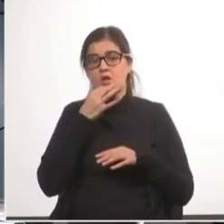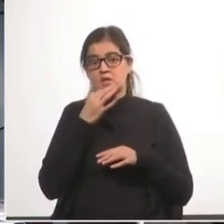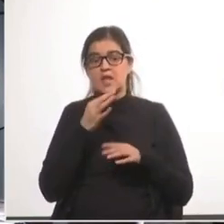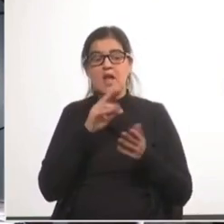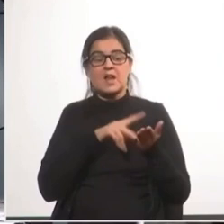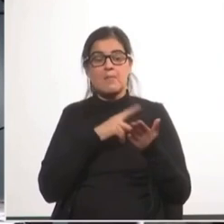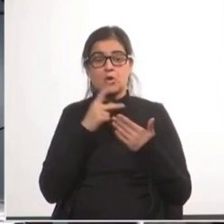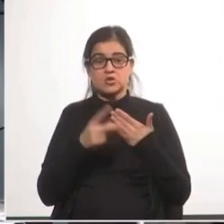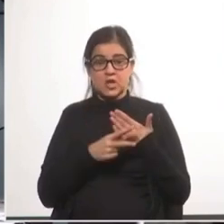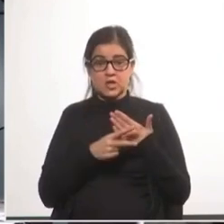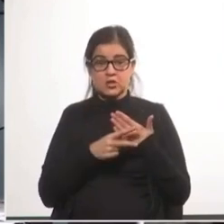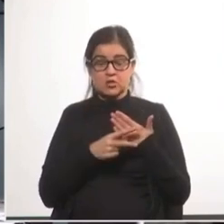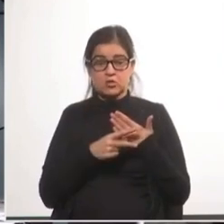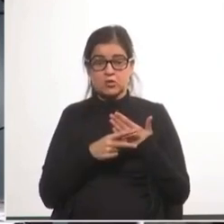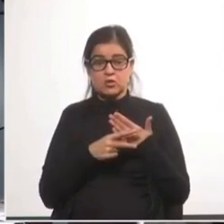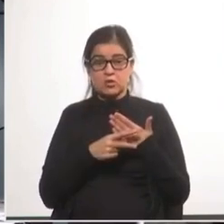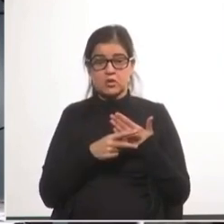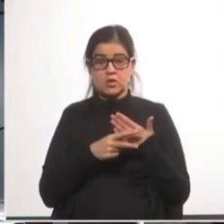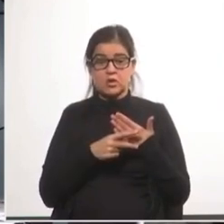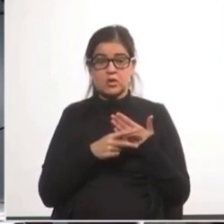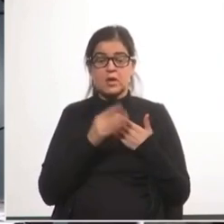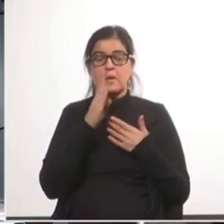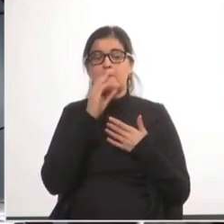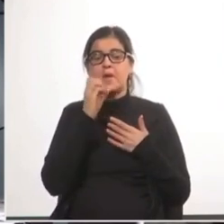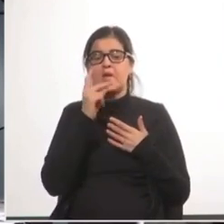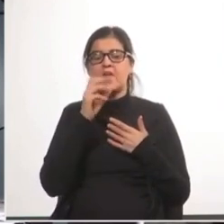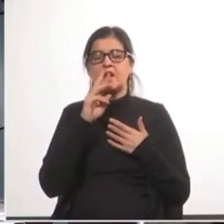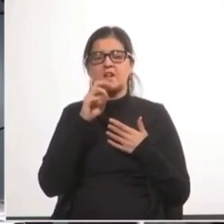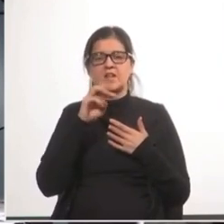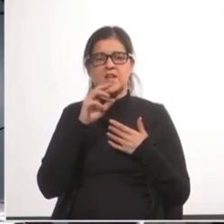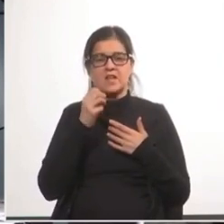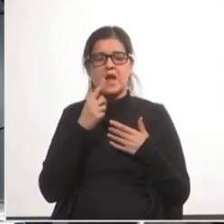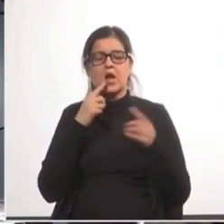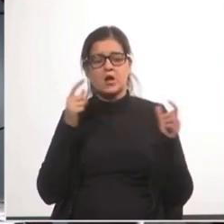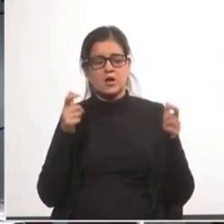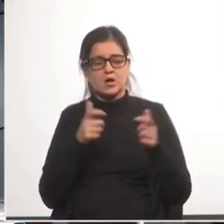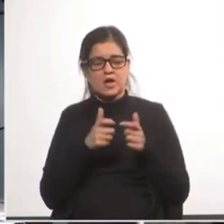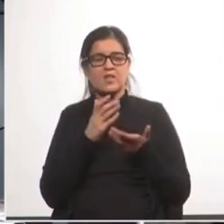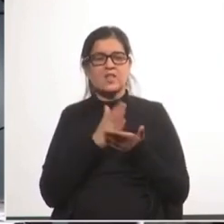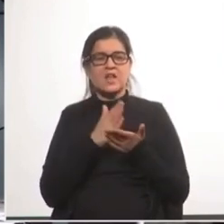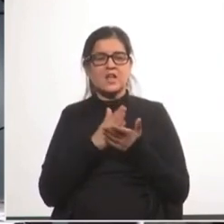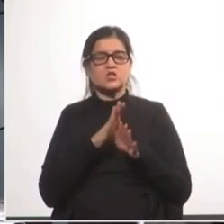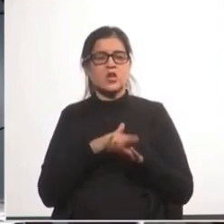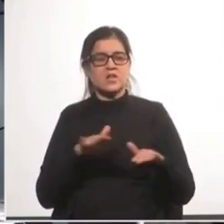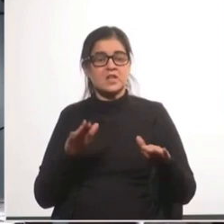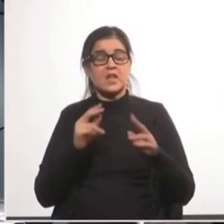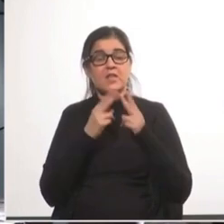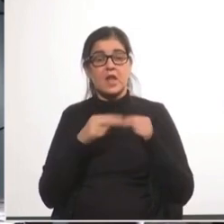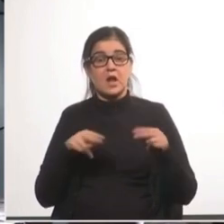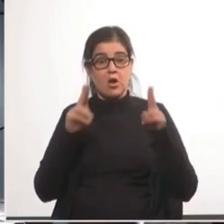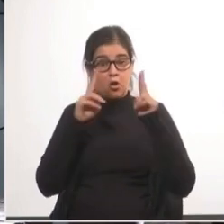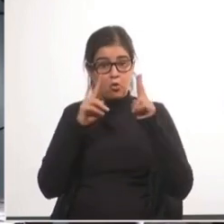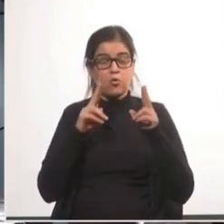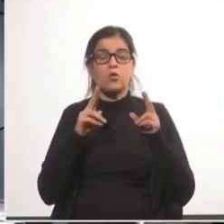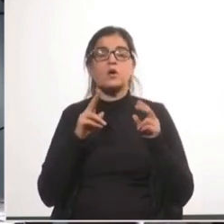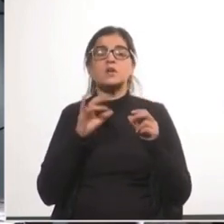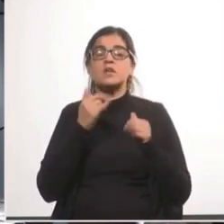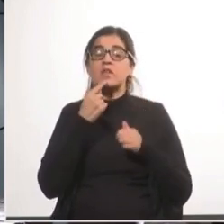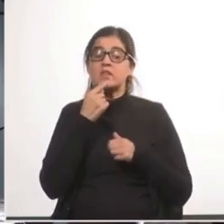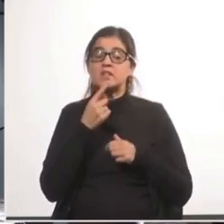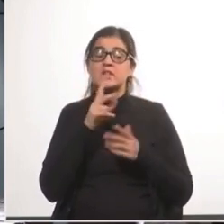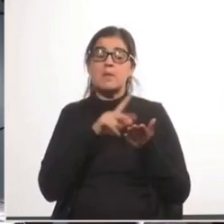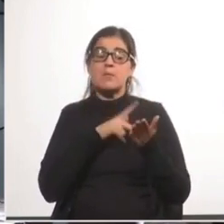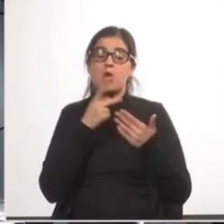el proyecto. Luis Pedernera, el integrante del Comité de los Derechos del Niño de las Naciones Unidas, dice